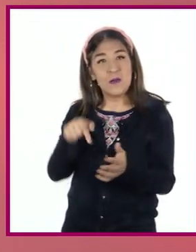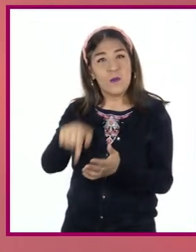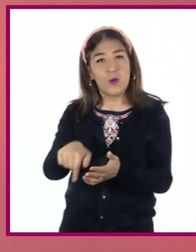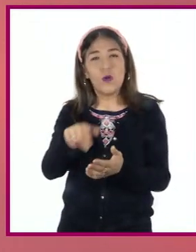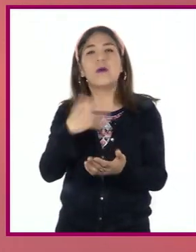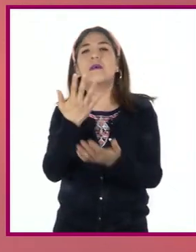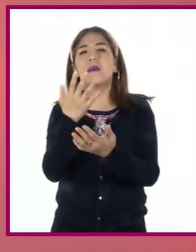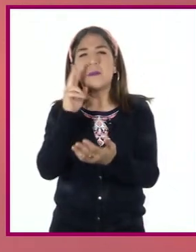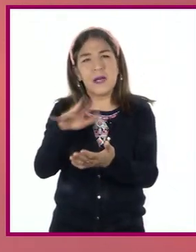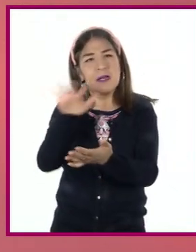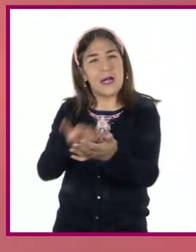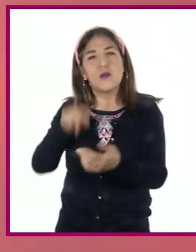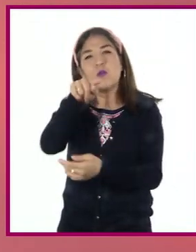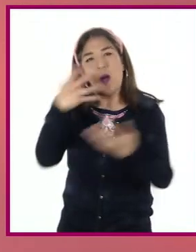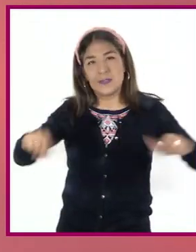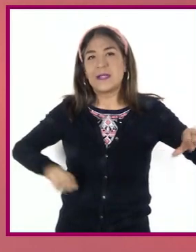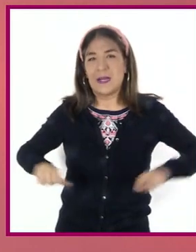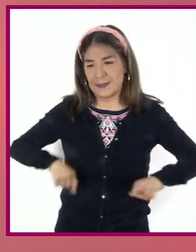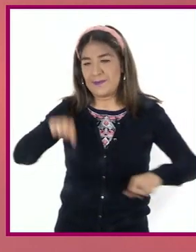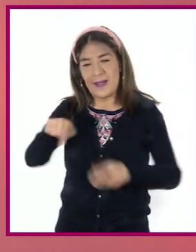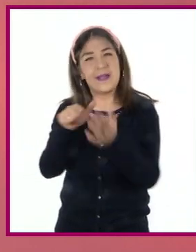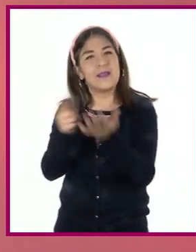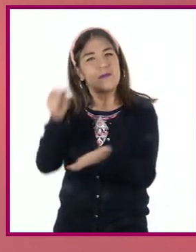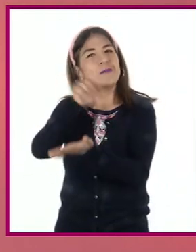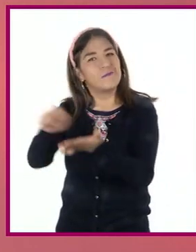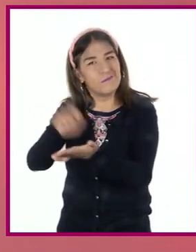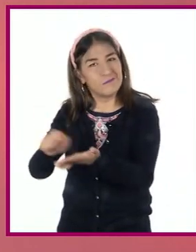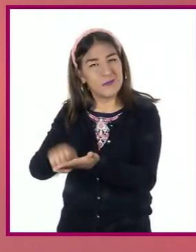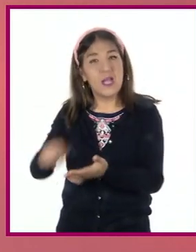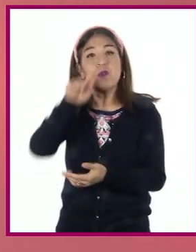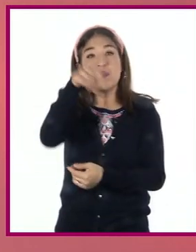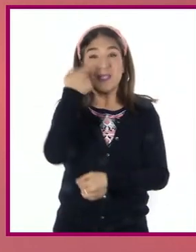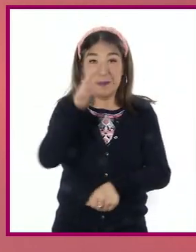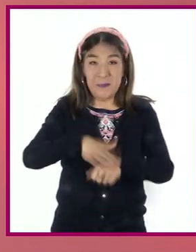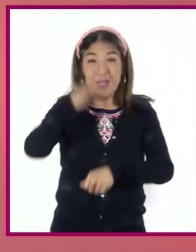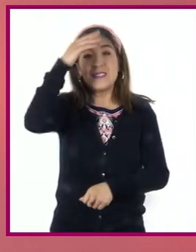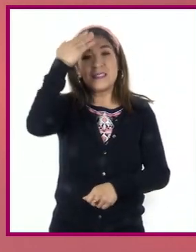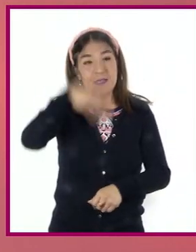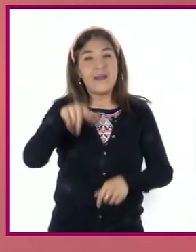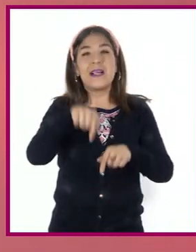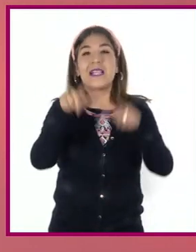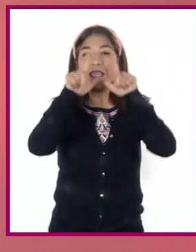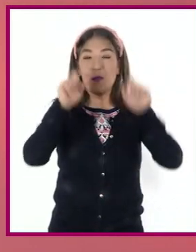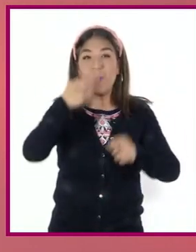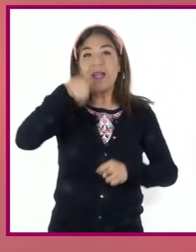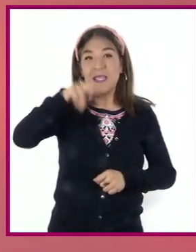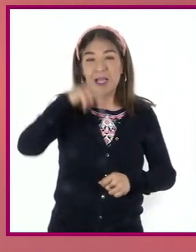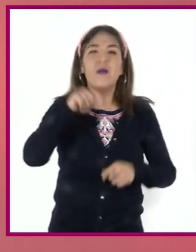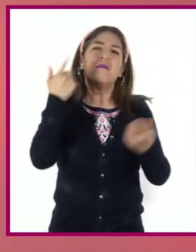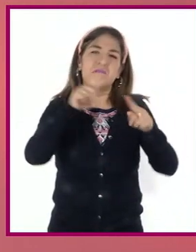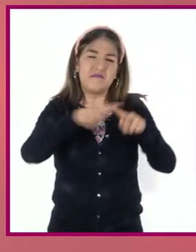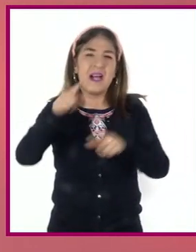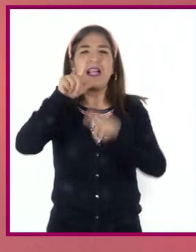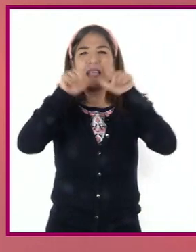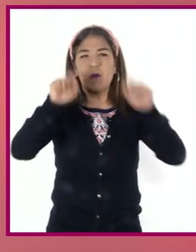todas las lenguas mexicanas. Creo que hay que tener los oídos abiertos para reconocerlas y